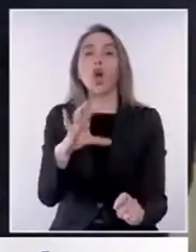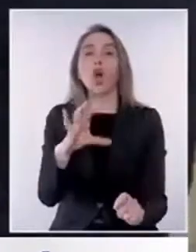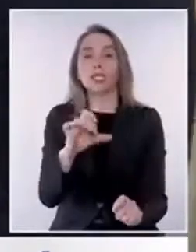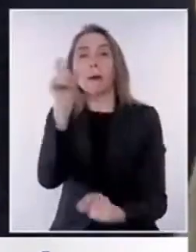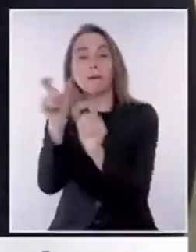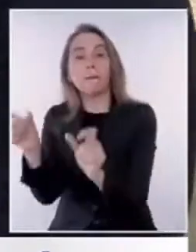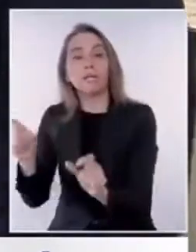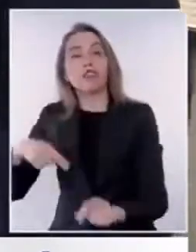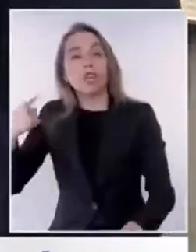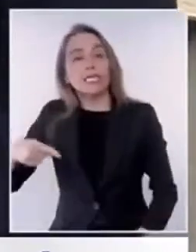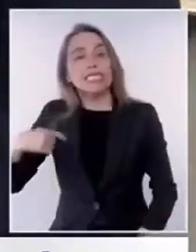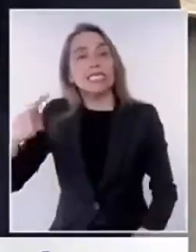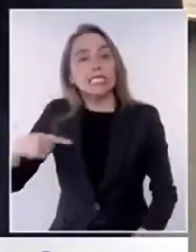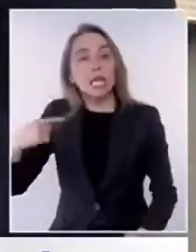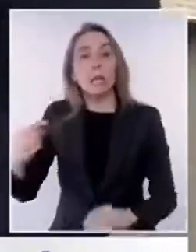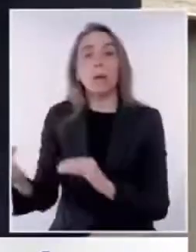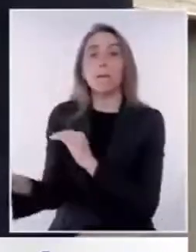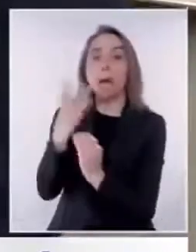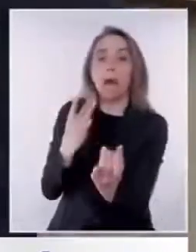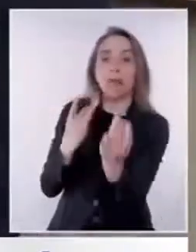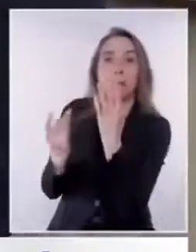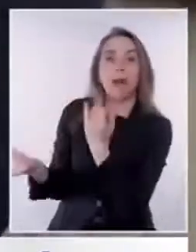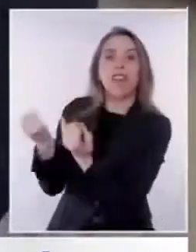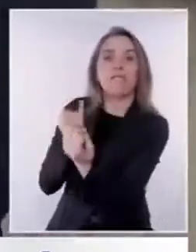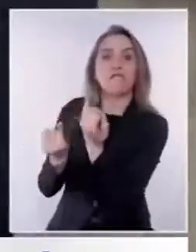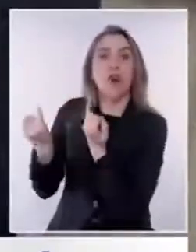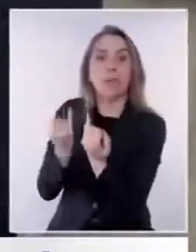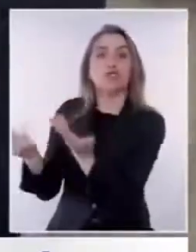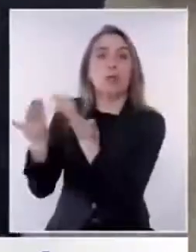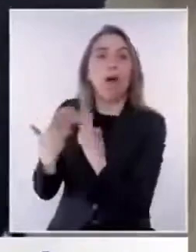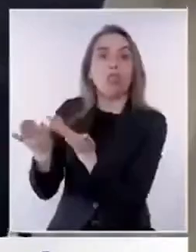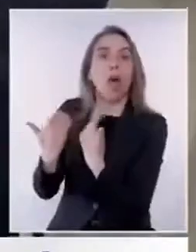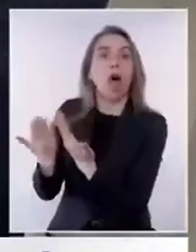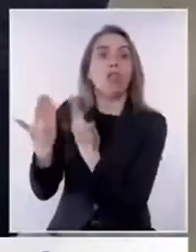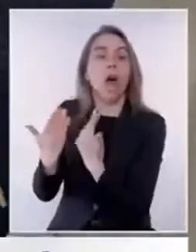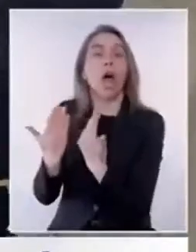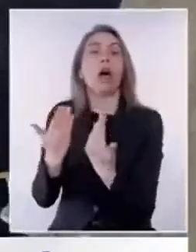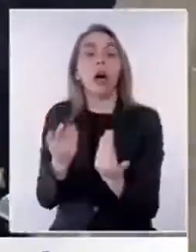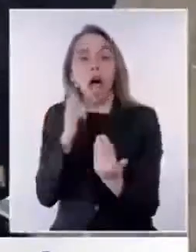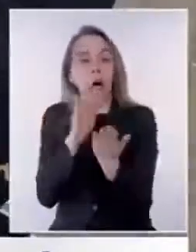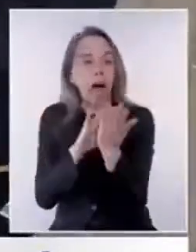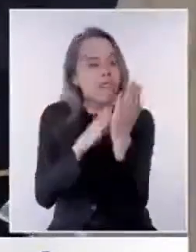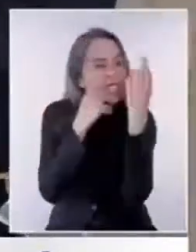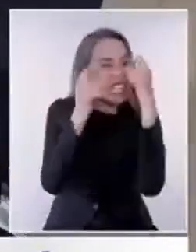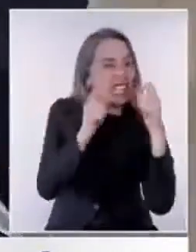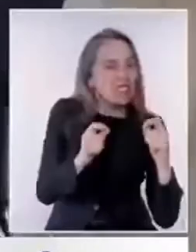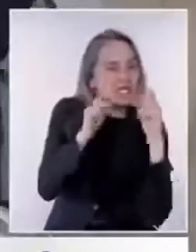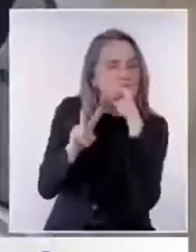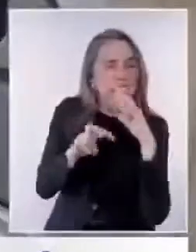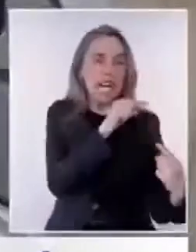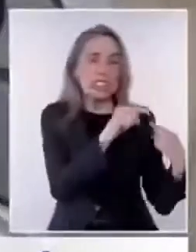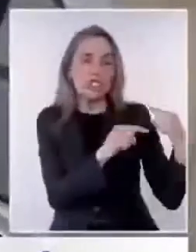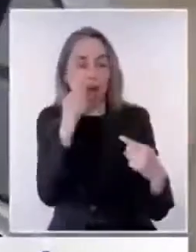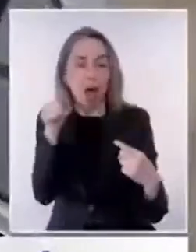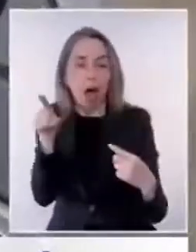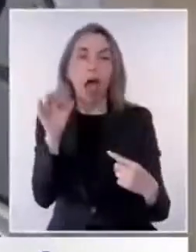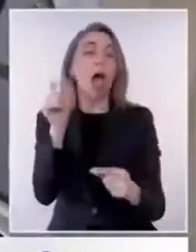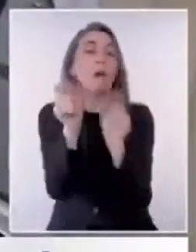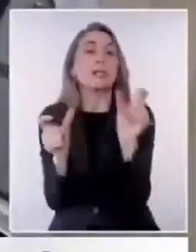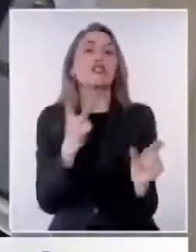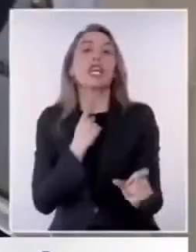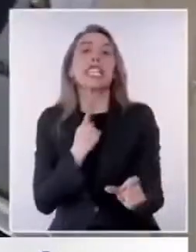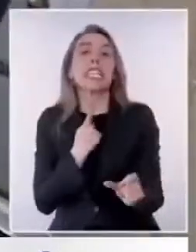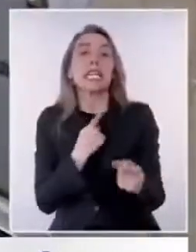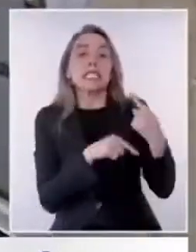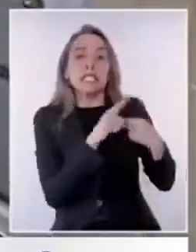gente constantemente está enviándonos datos, enviándonos información que obviamente son verificadas, estudiadas, y eso demuestra un interés importante sobre